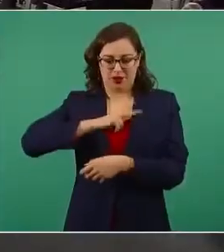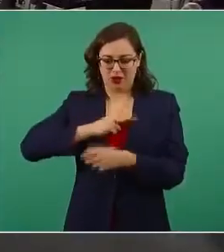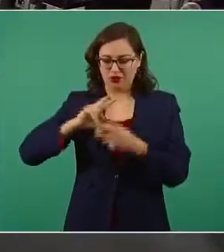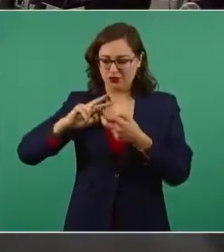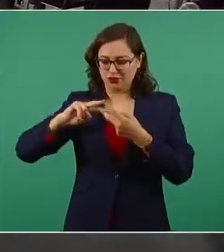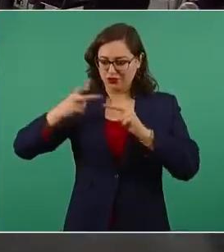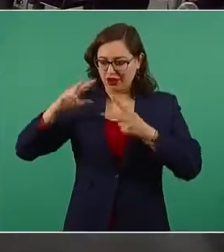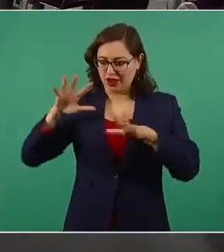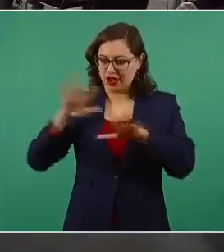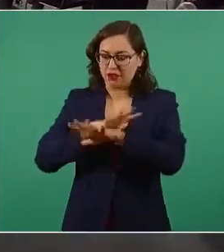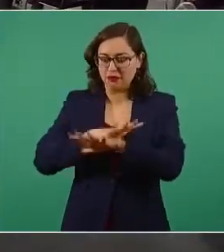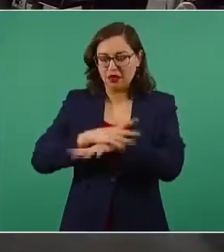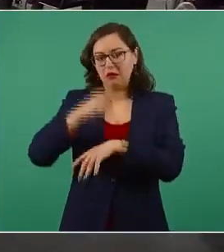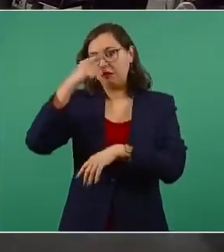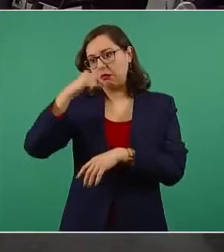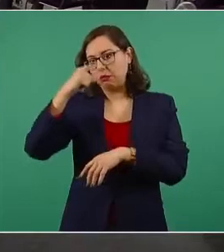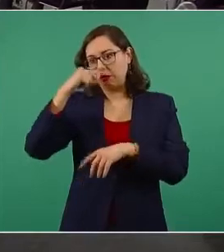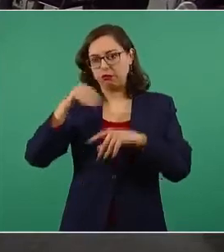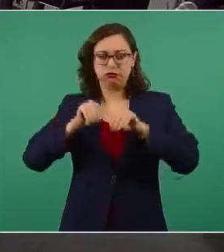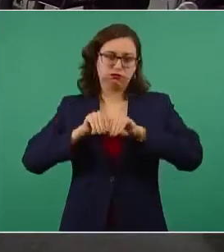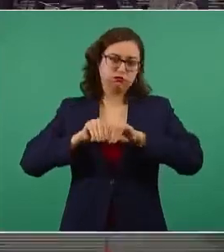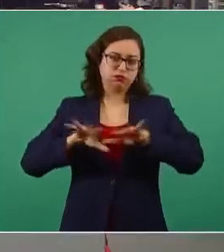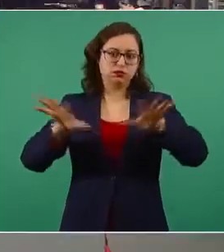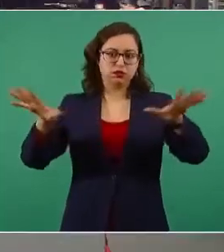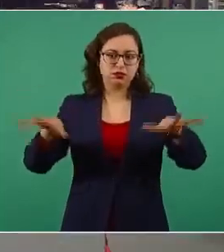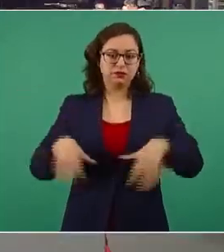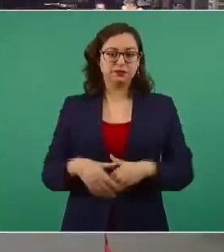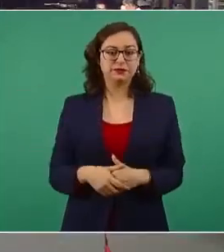los virus influenza. Gracias.